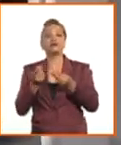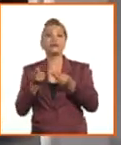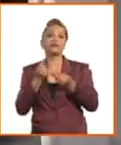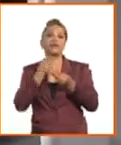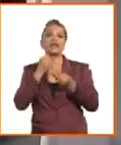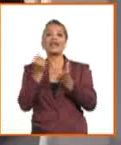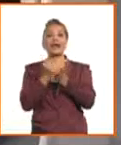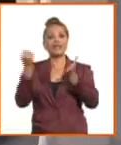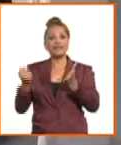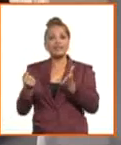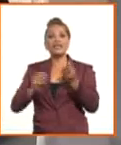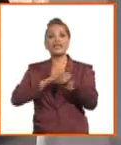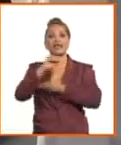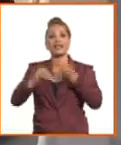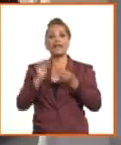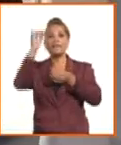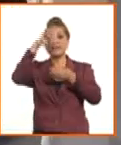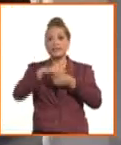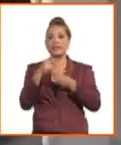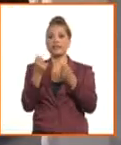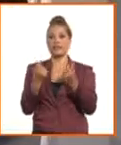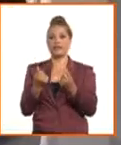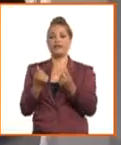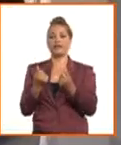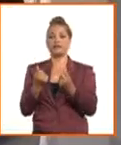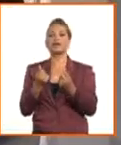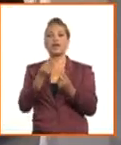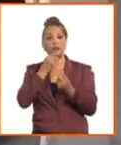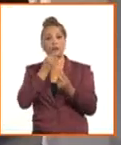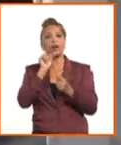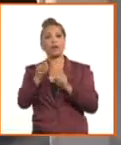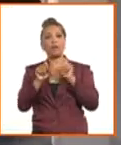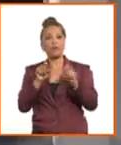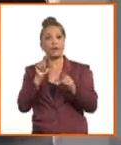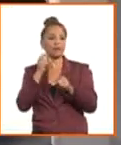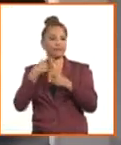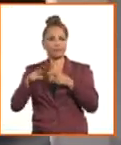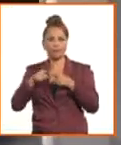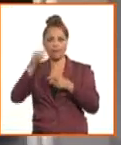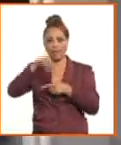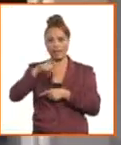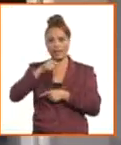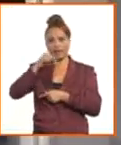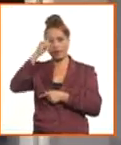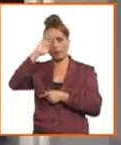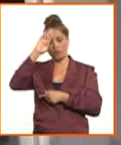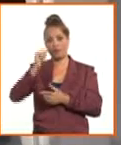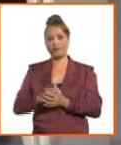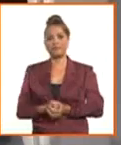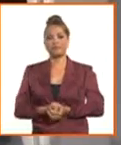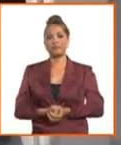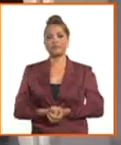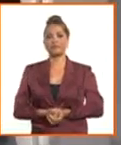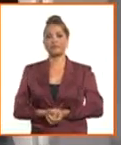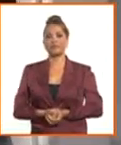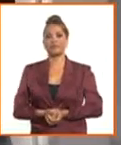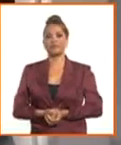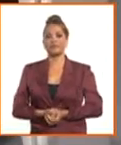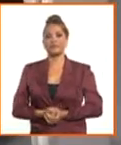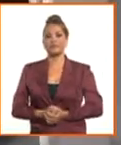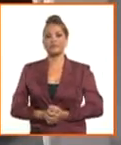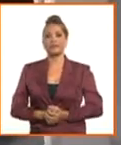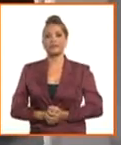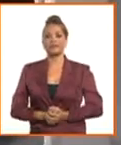la convertibilidad interna de la moneda y que le dé capacidad de compra real. O sea, ese es el objetivo estratégico al que nosotros tenemos que